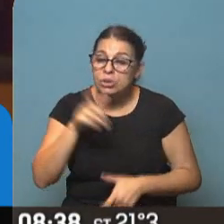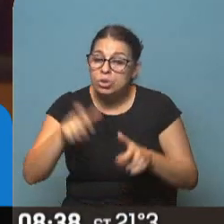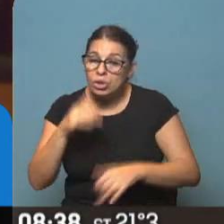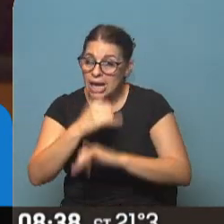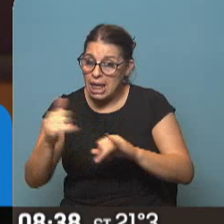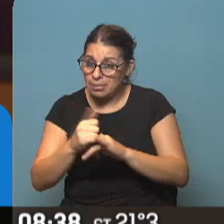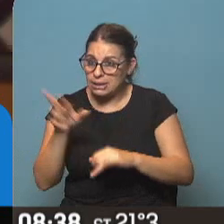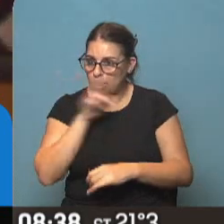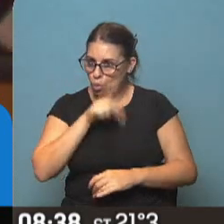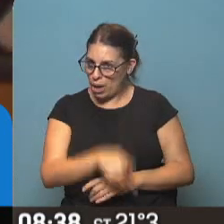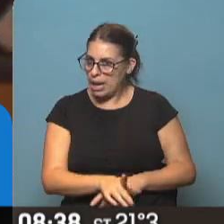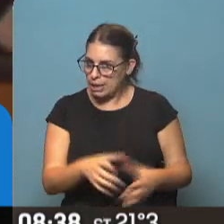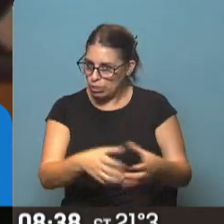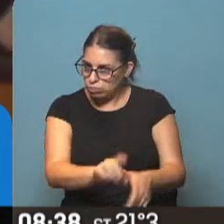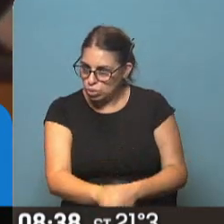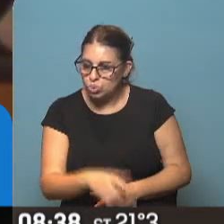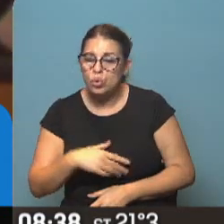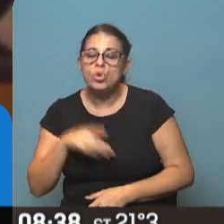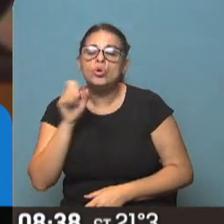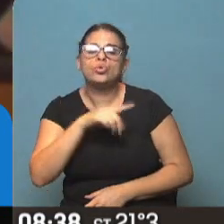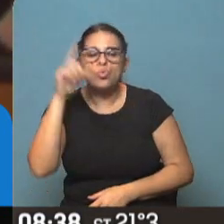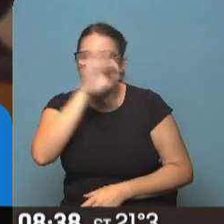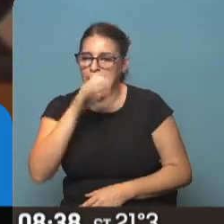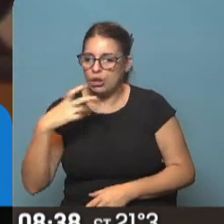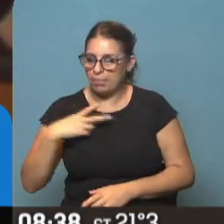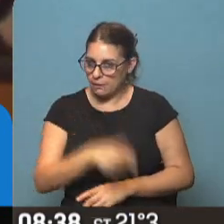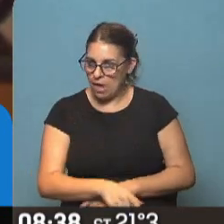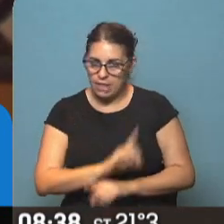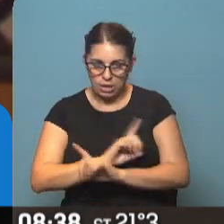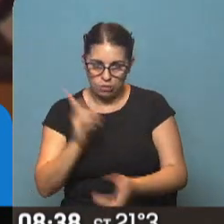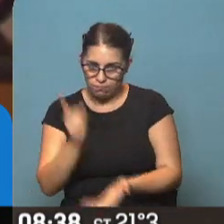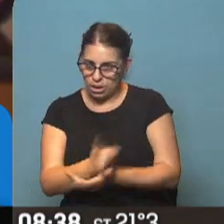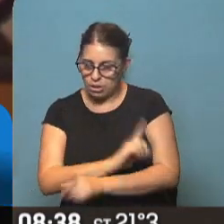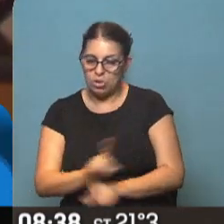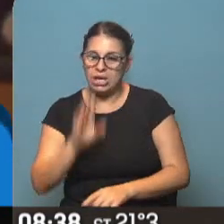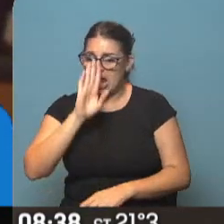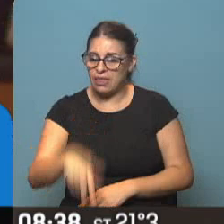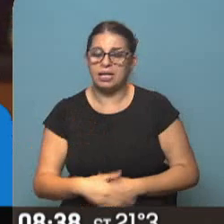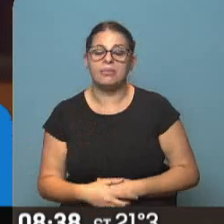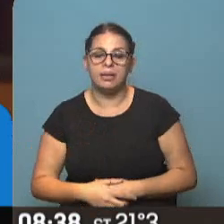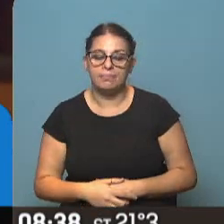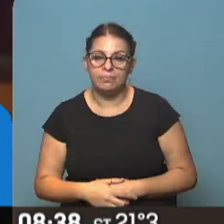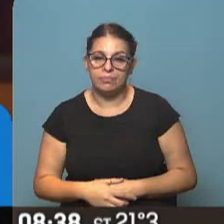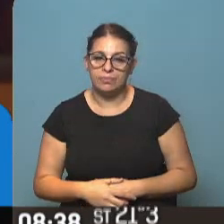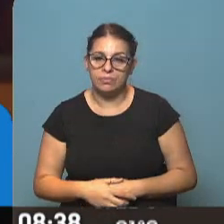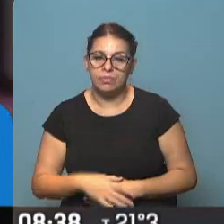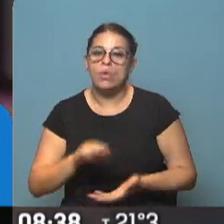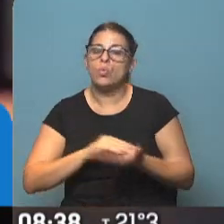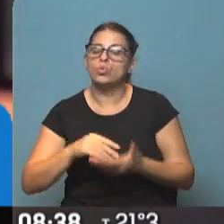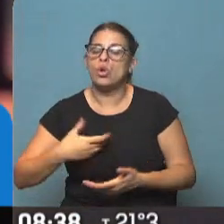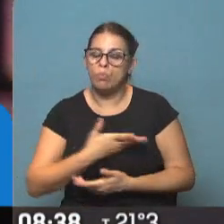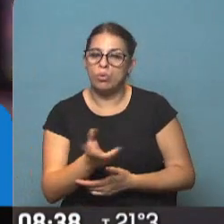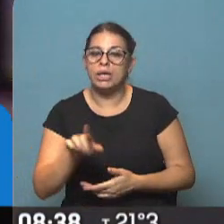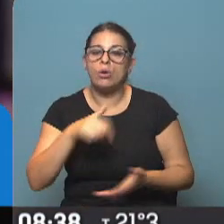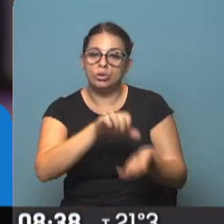somos las mujeres sus creencias personales eso no tiene nada que ver con la función pública en